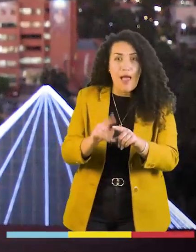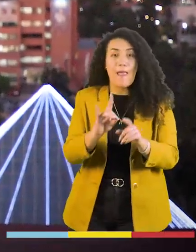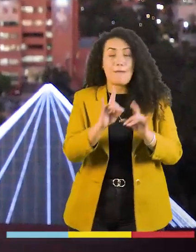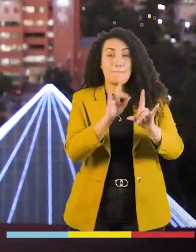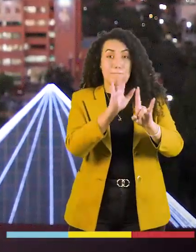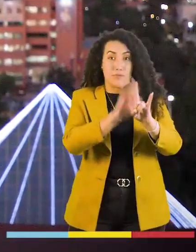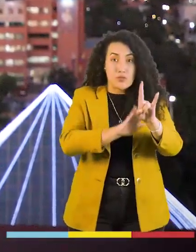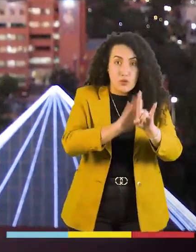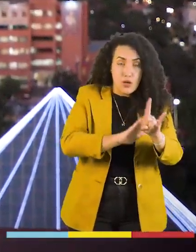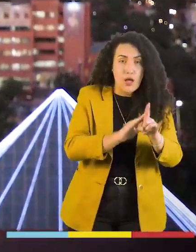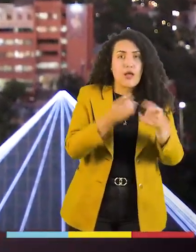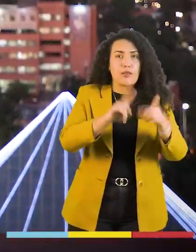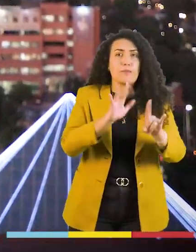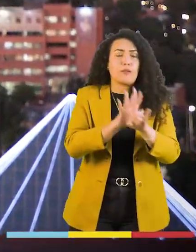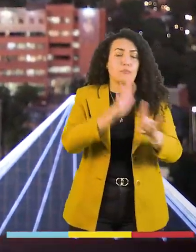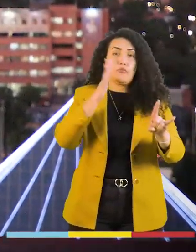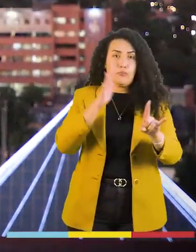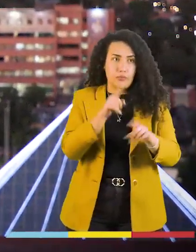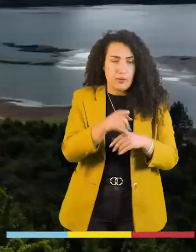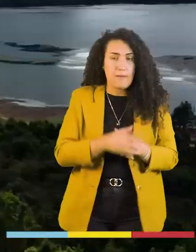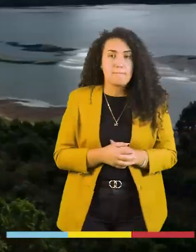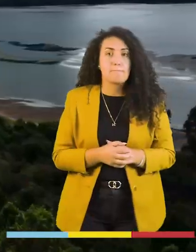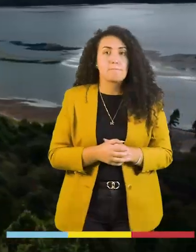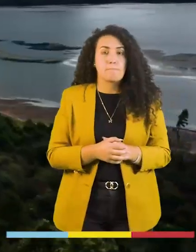invito aquí a conocerlas.